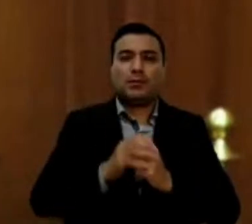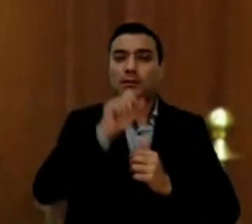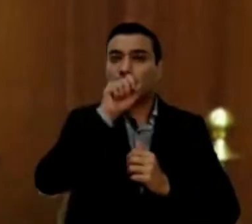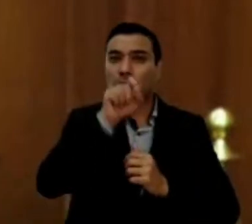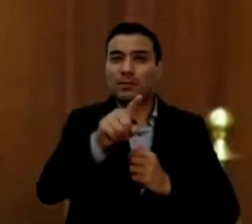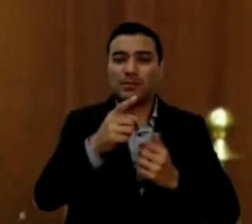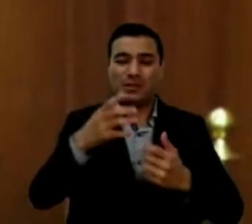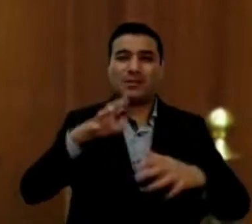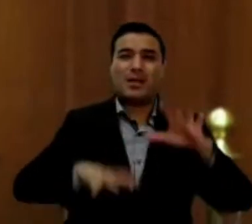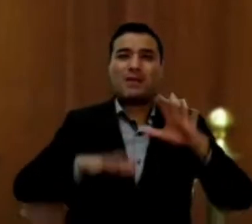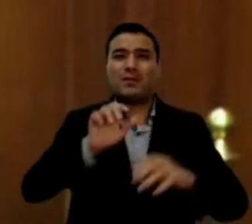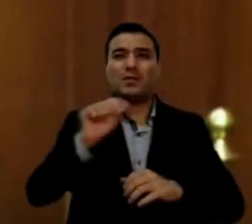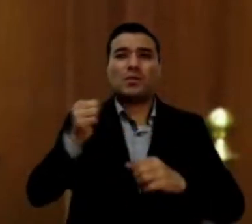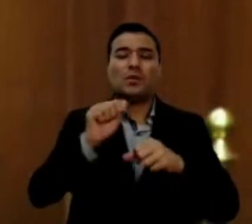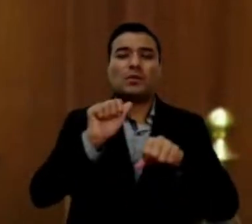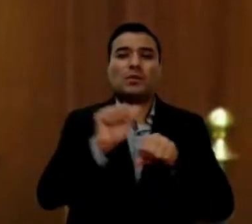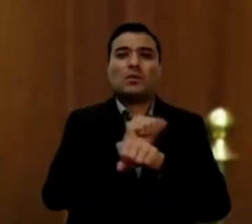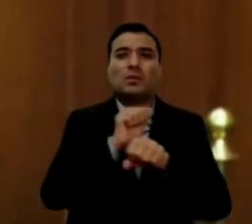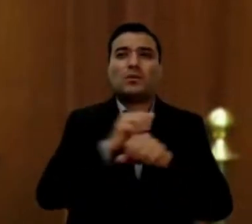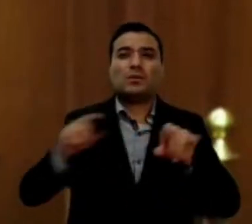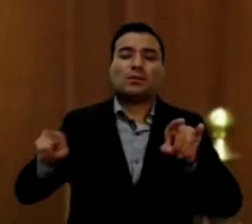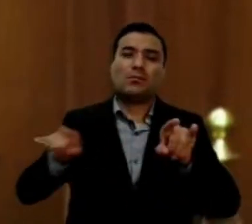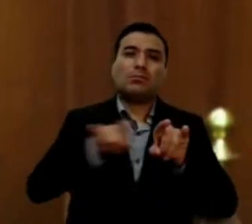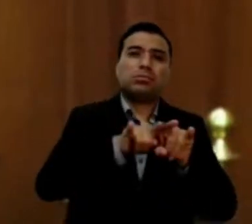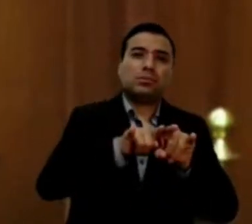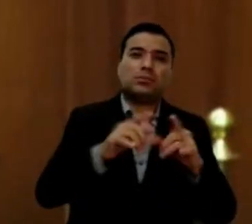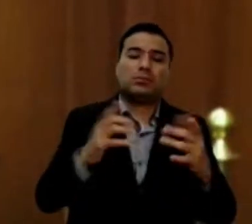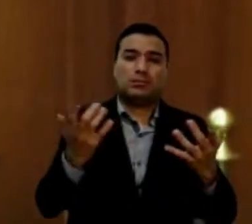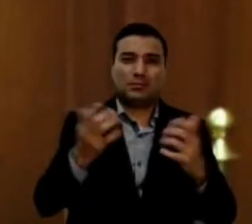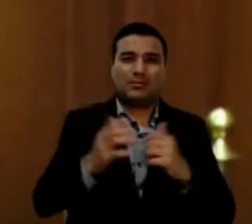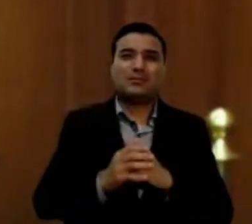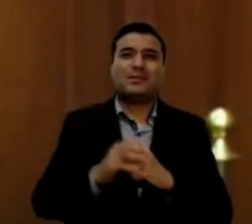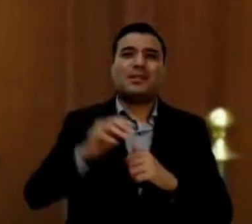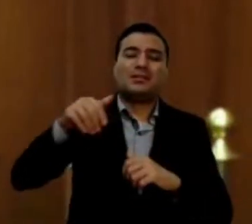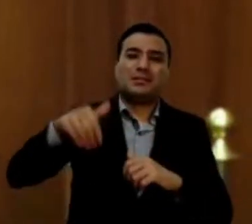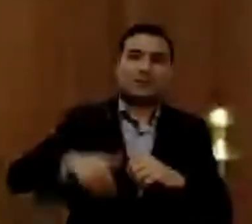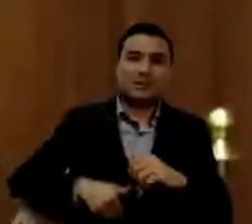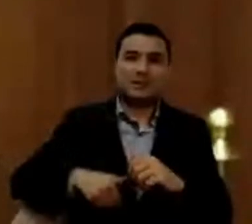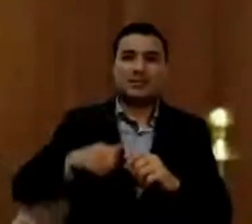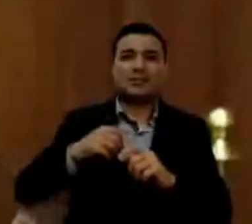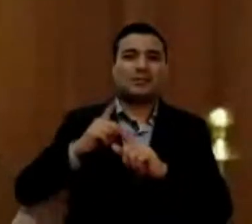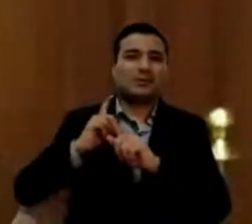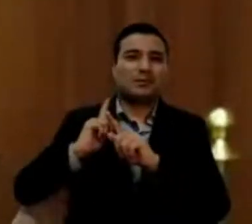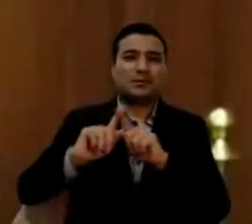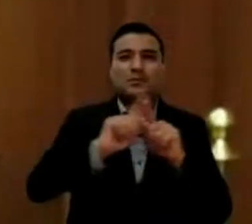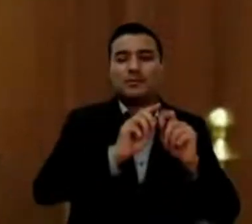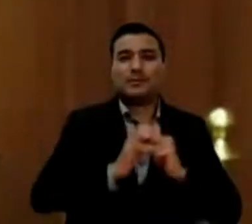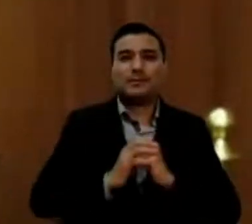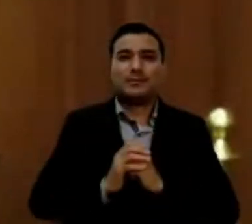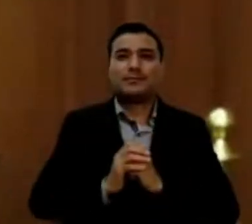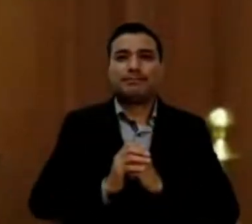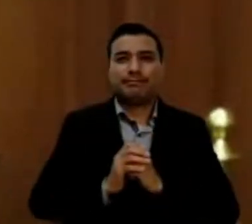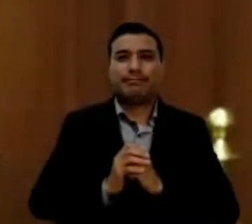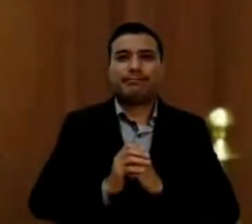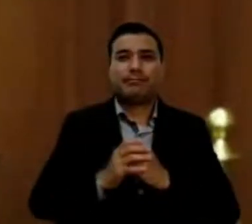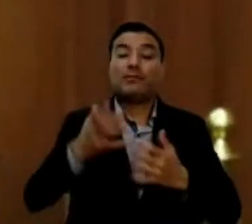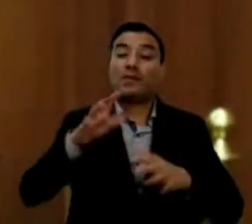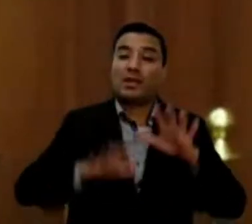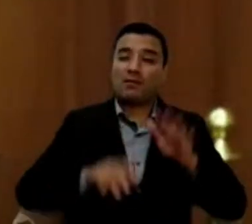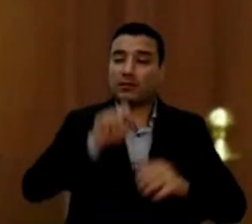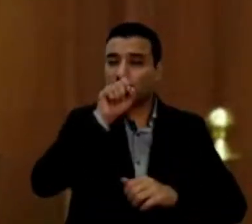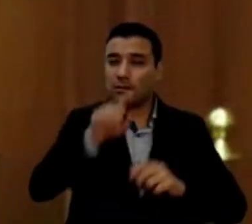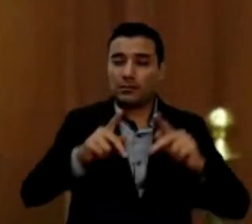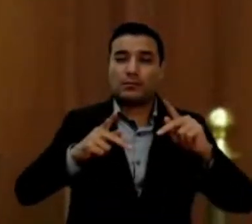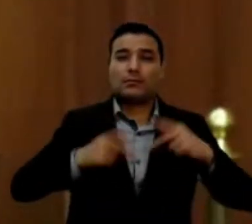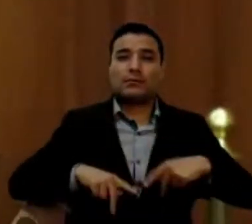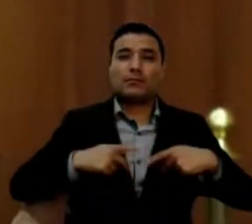a otras unidades que se encuentran recibiendo el servicio o provocado accidentes viales, con fatales consecuencias. De